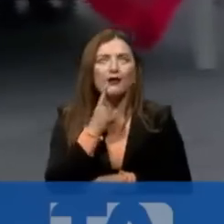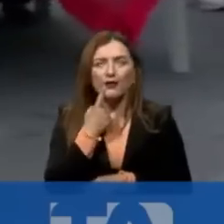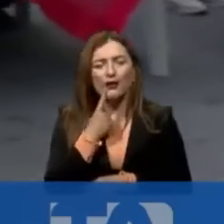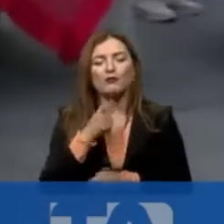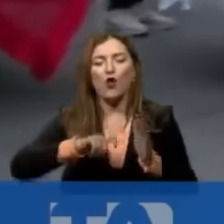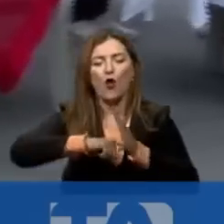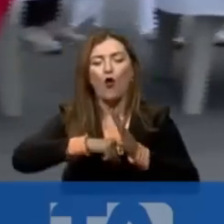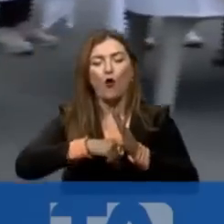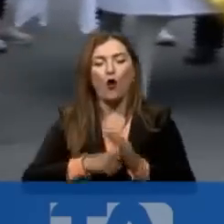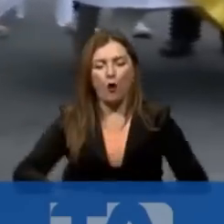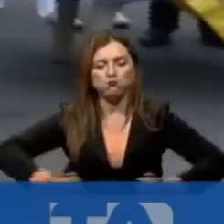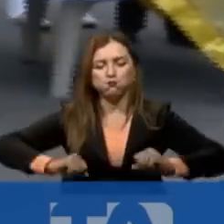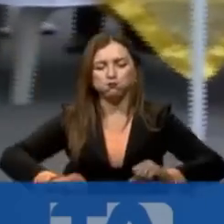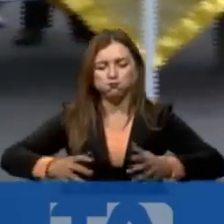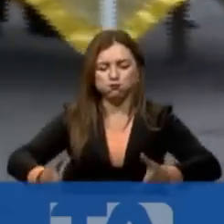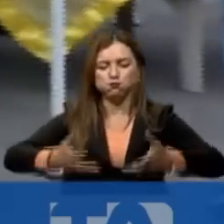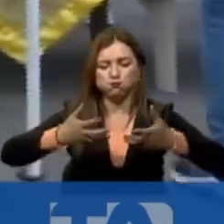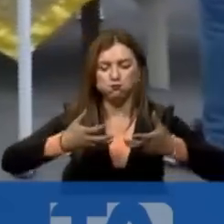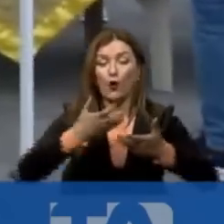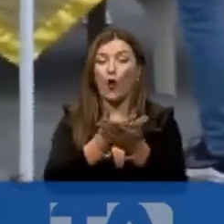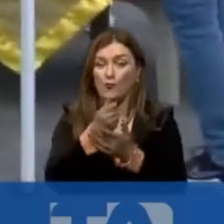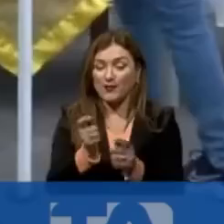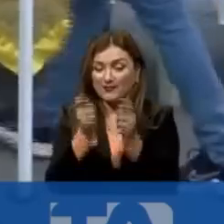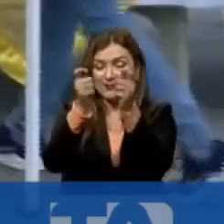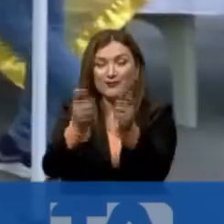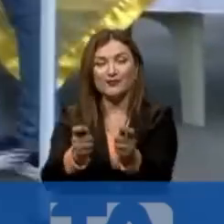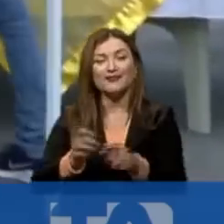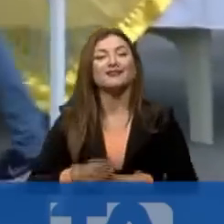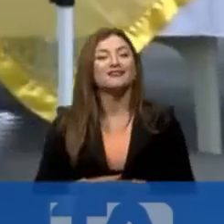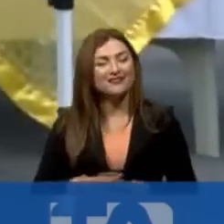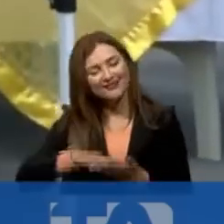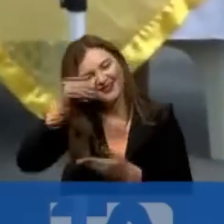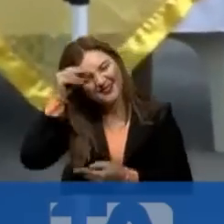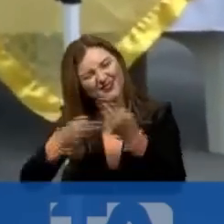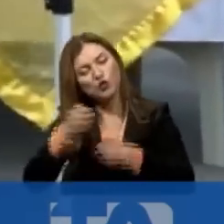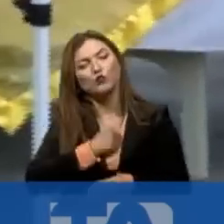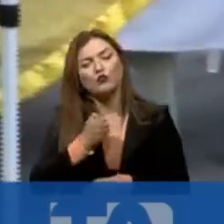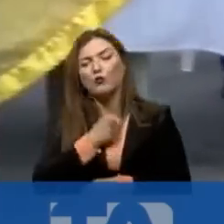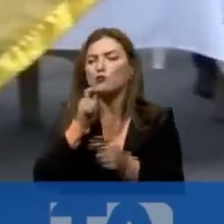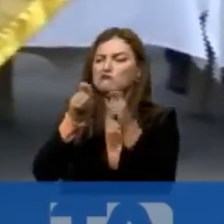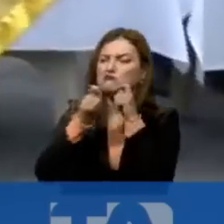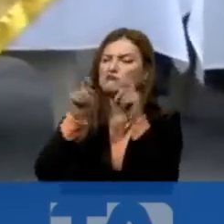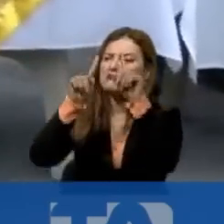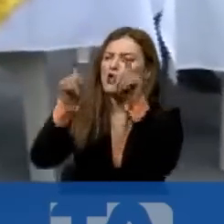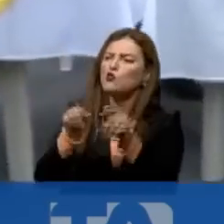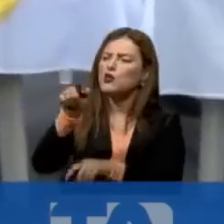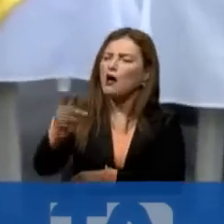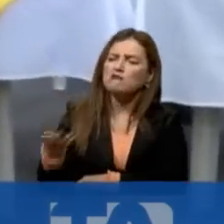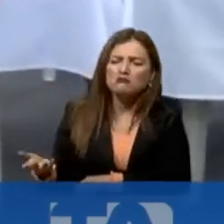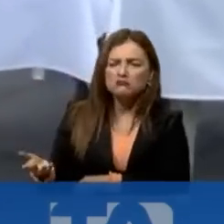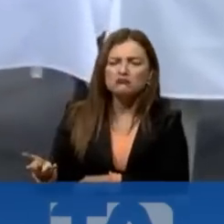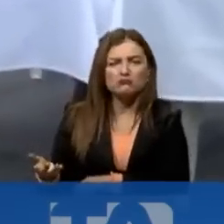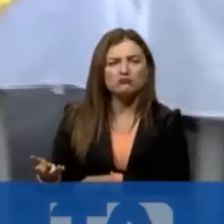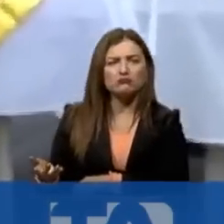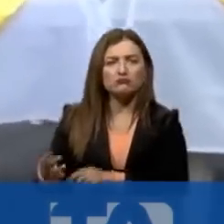que van a tener acá y que me lo deseaba justamente. Por acá también quiero hablar con uno de los emprendedores para que nos cuenten un poquito, bueno, cuéntenos,